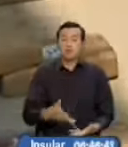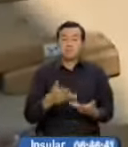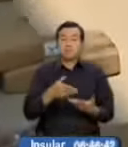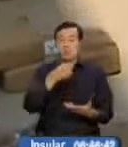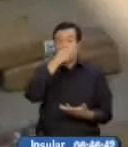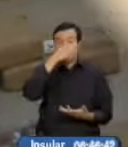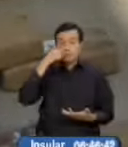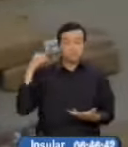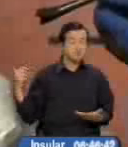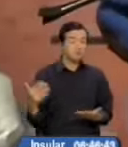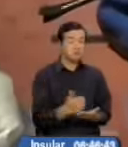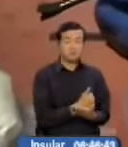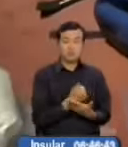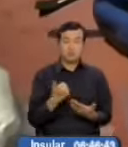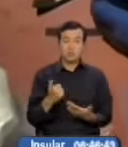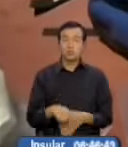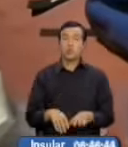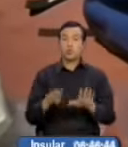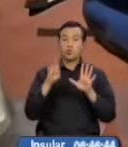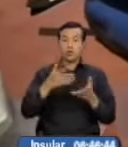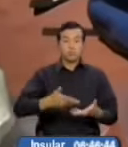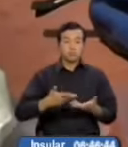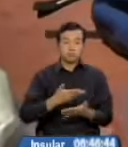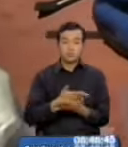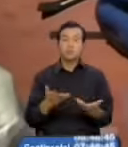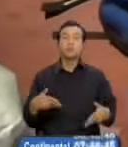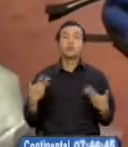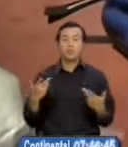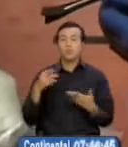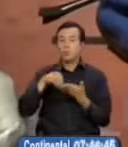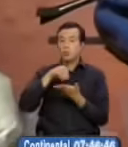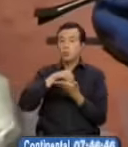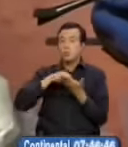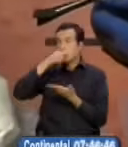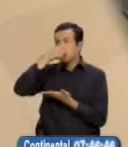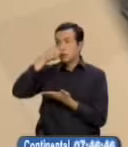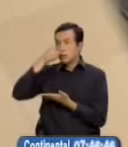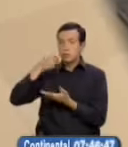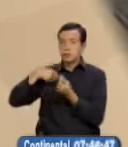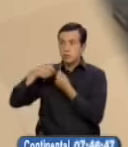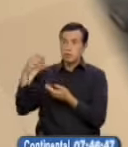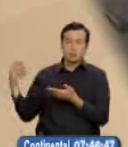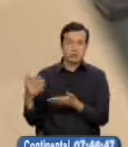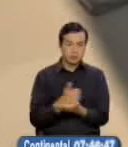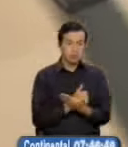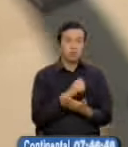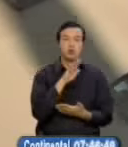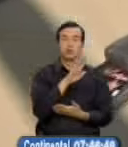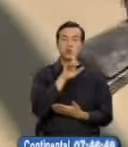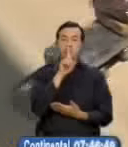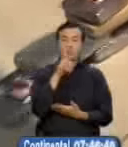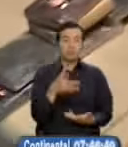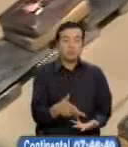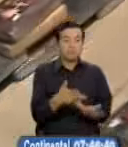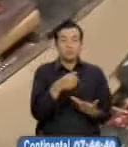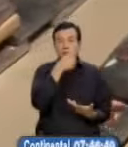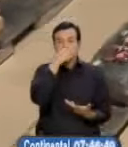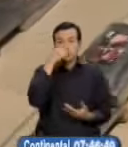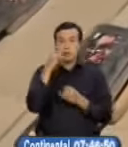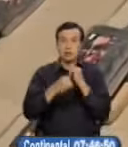de alcaloide. 9 de estas toneladas provenientes del microtráfico, mientras que más de 51 toneladas corresponden al